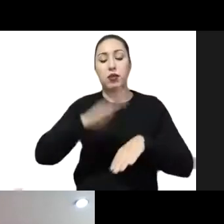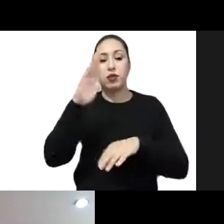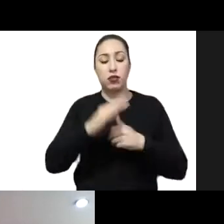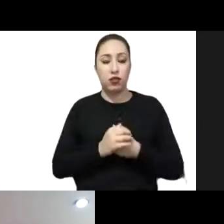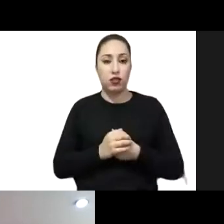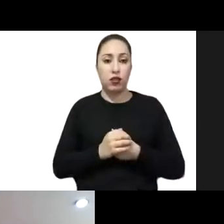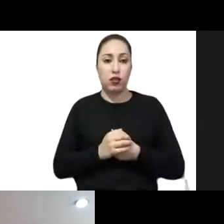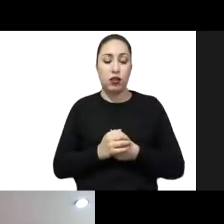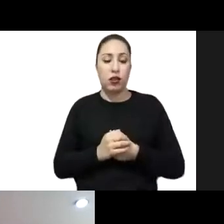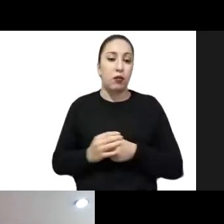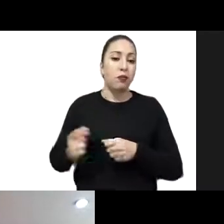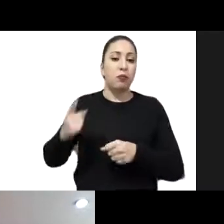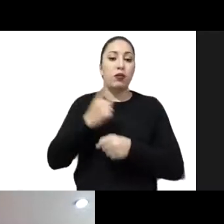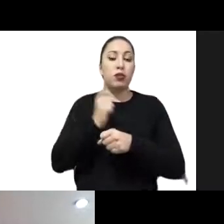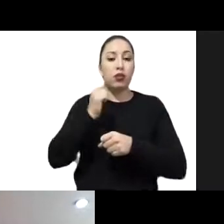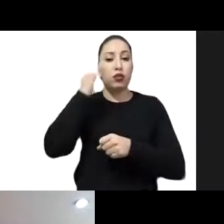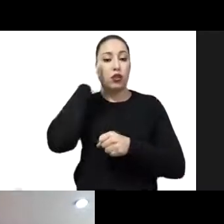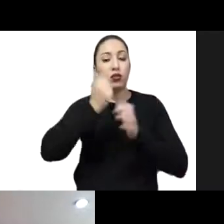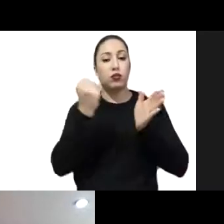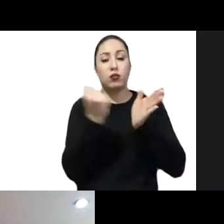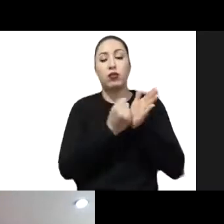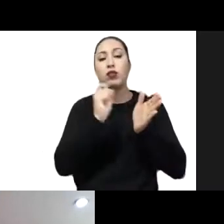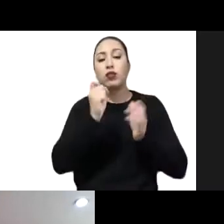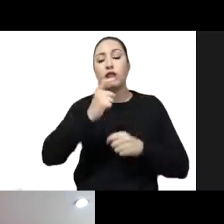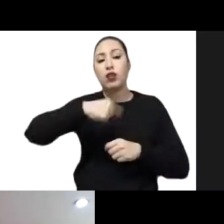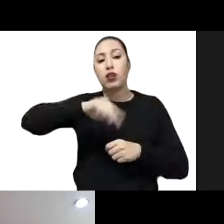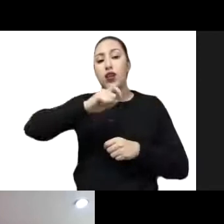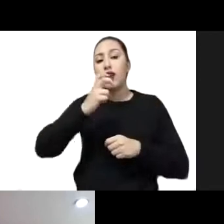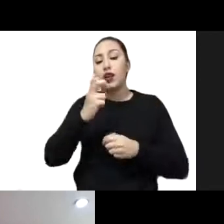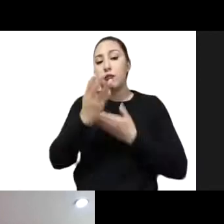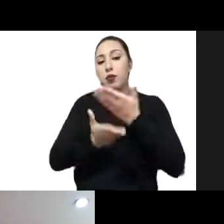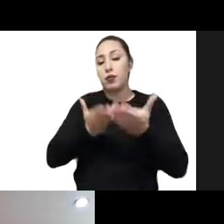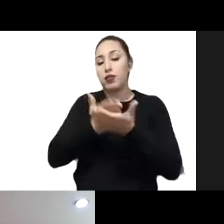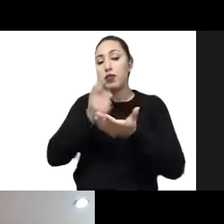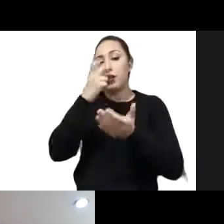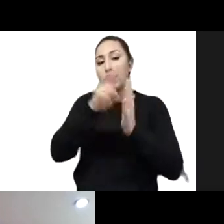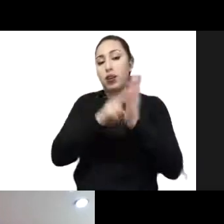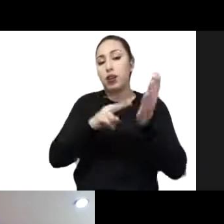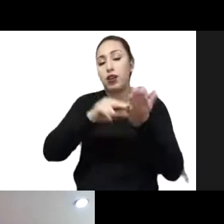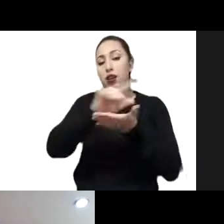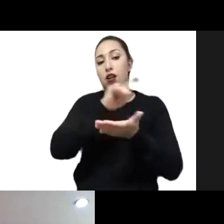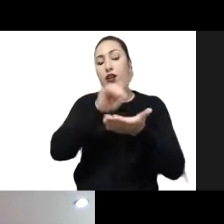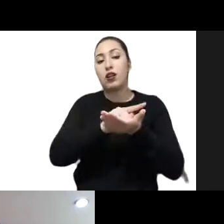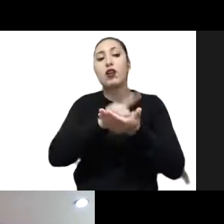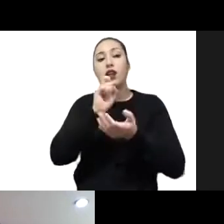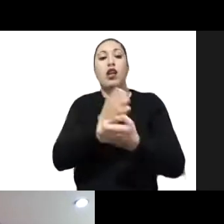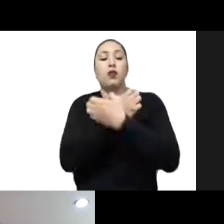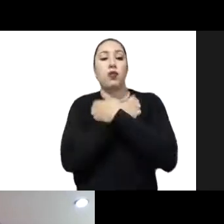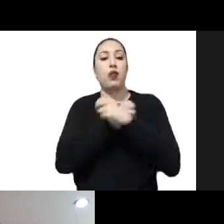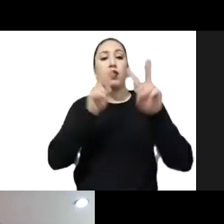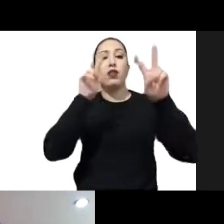postulado principal, se confirma que la esencia de la reforma consiste en que la educación debe ser la